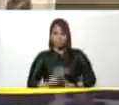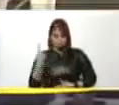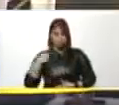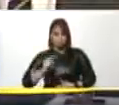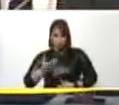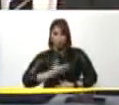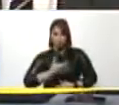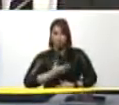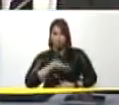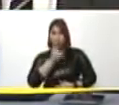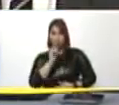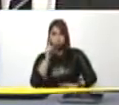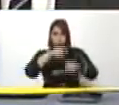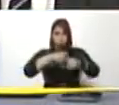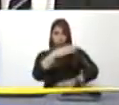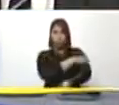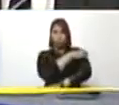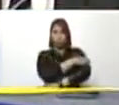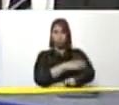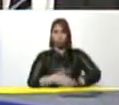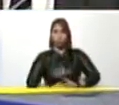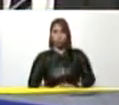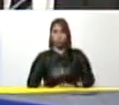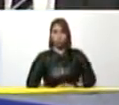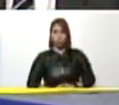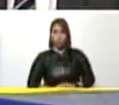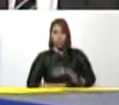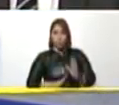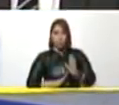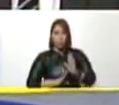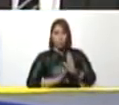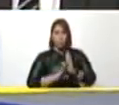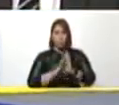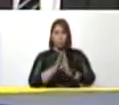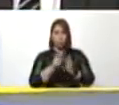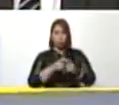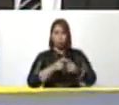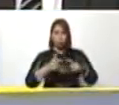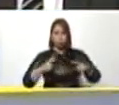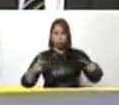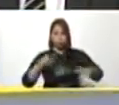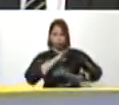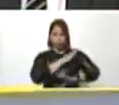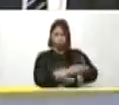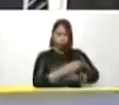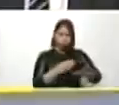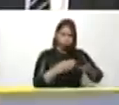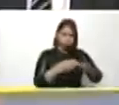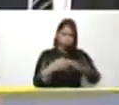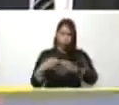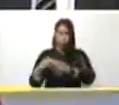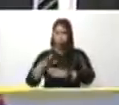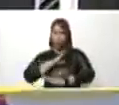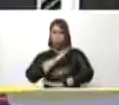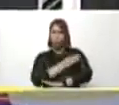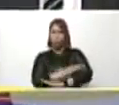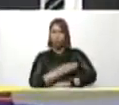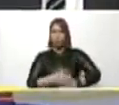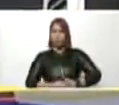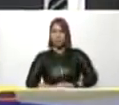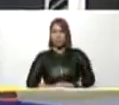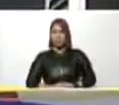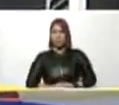alcaldes. Y van acumulando fuerza, acumulando organización, fuerza.